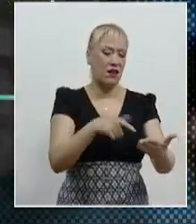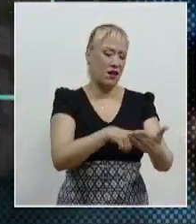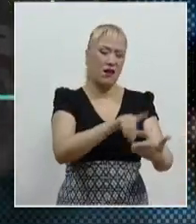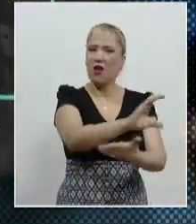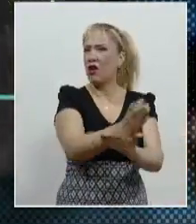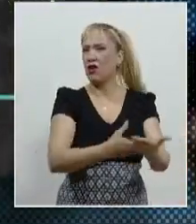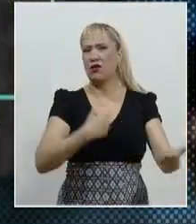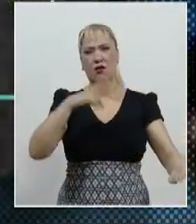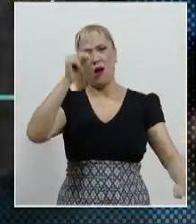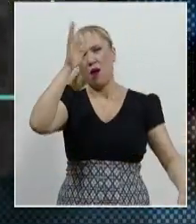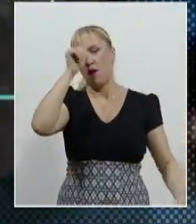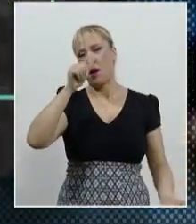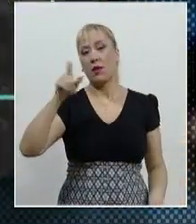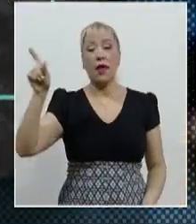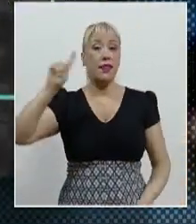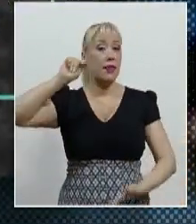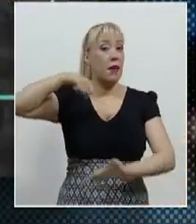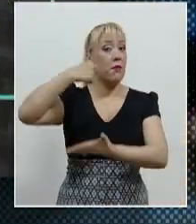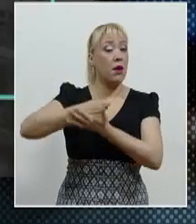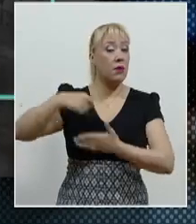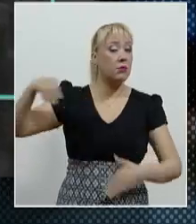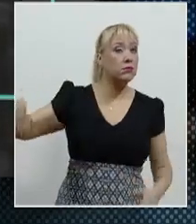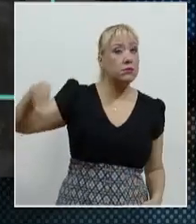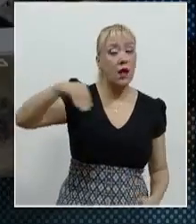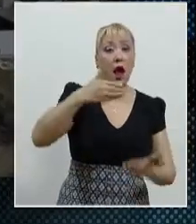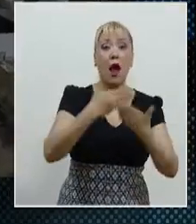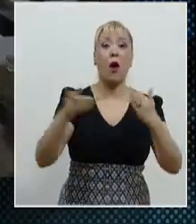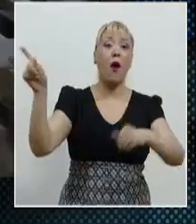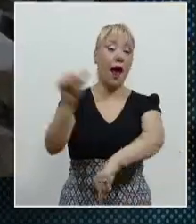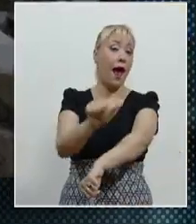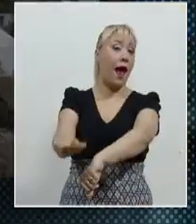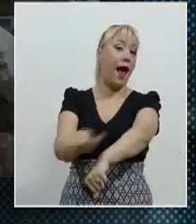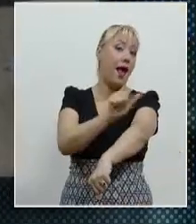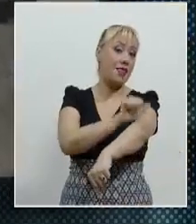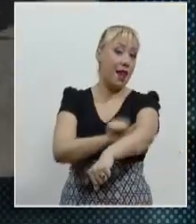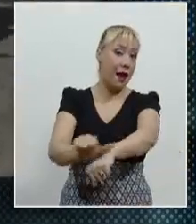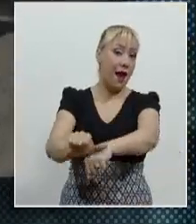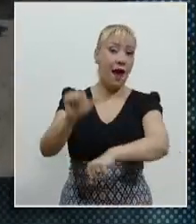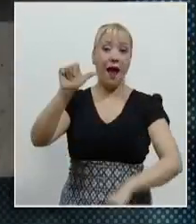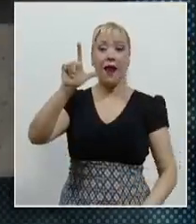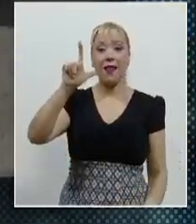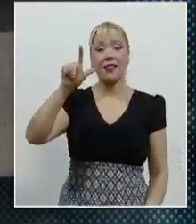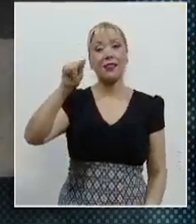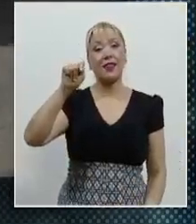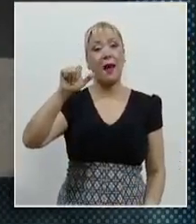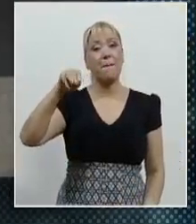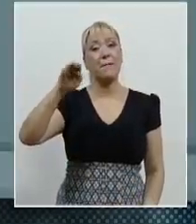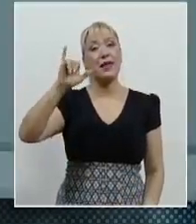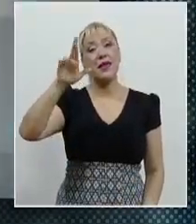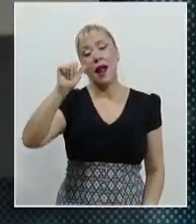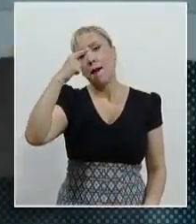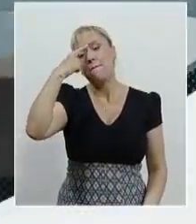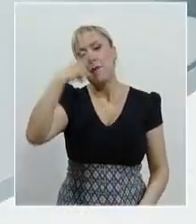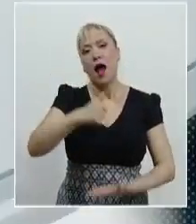de Tamaulipas recorre el municipio de Altamira para ofrecer servicios de conciliación a la población.